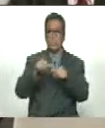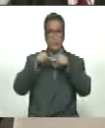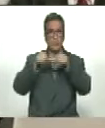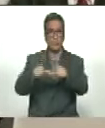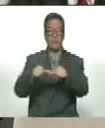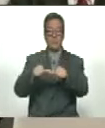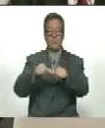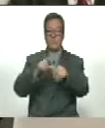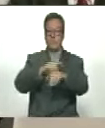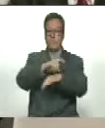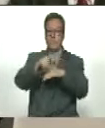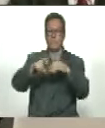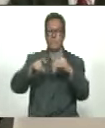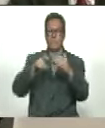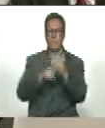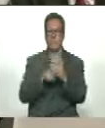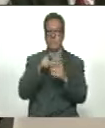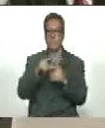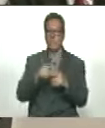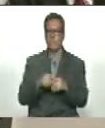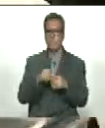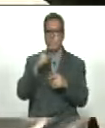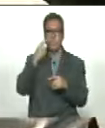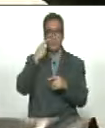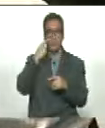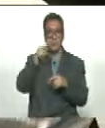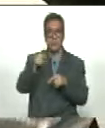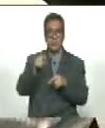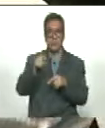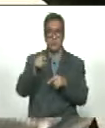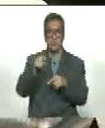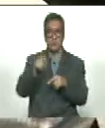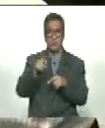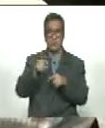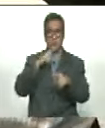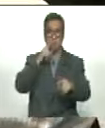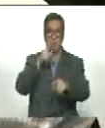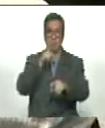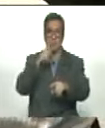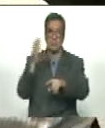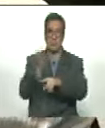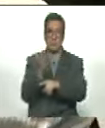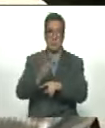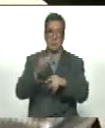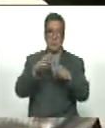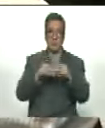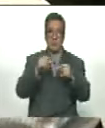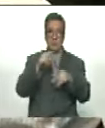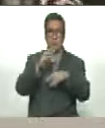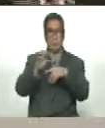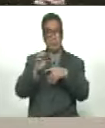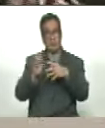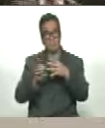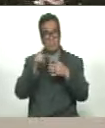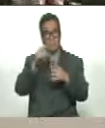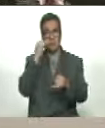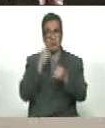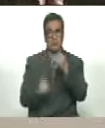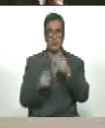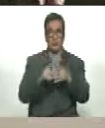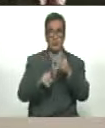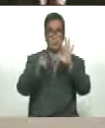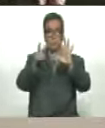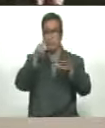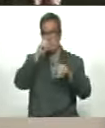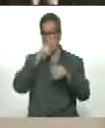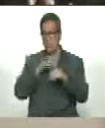mantienen plenamente en vigencia con la crueldad y la criminalidad que le ha caracterizado en los últimos